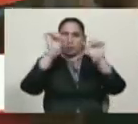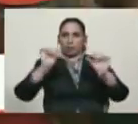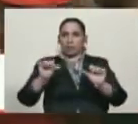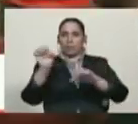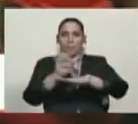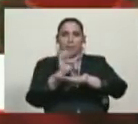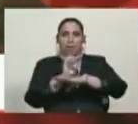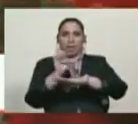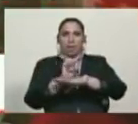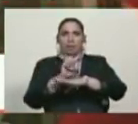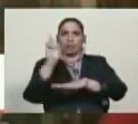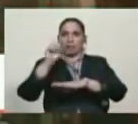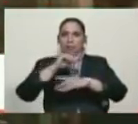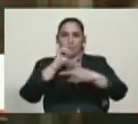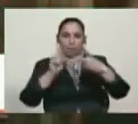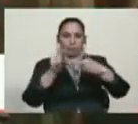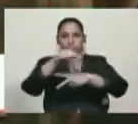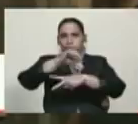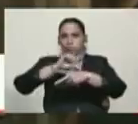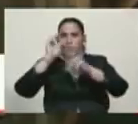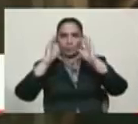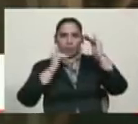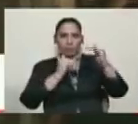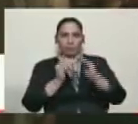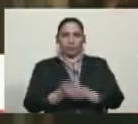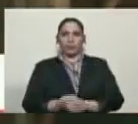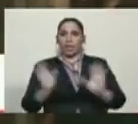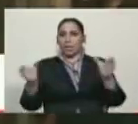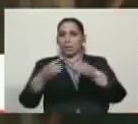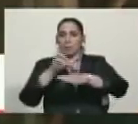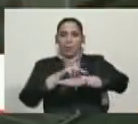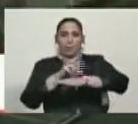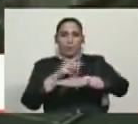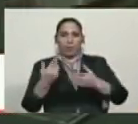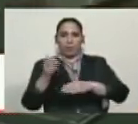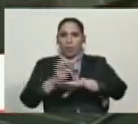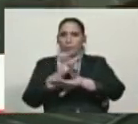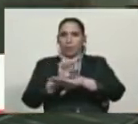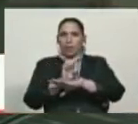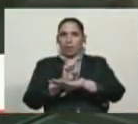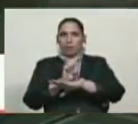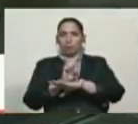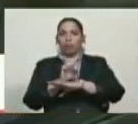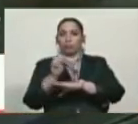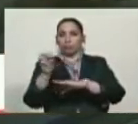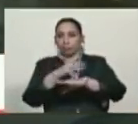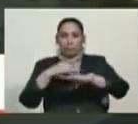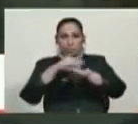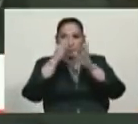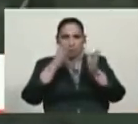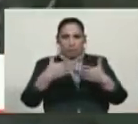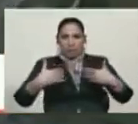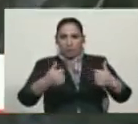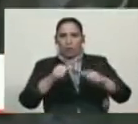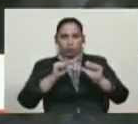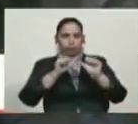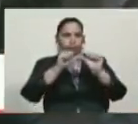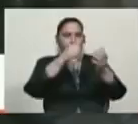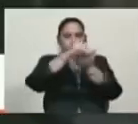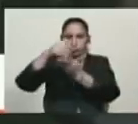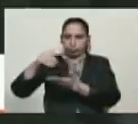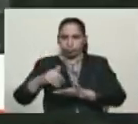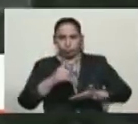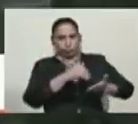la parte atención quirúrgica y la parte de equipos médicos para emergencias que el ministerio de salud constantemente está distribuyendo